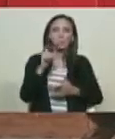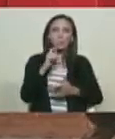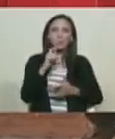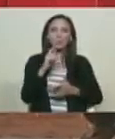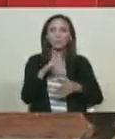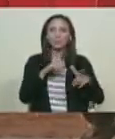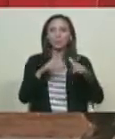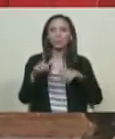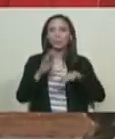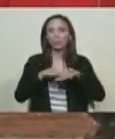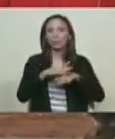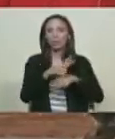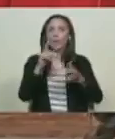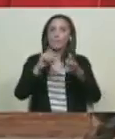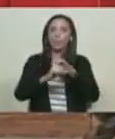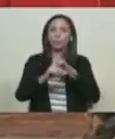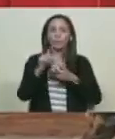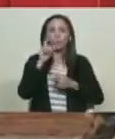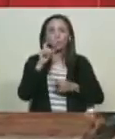Le corresponde.